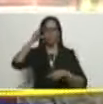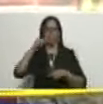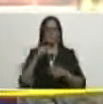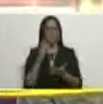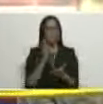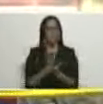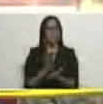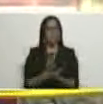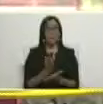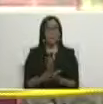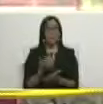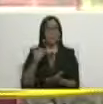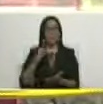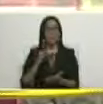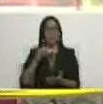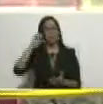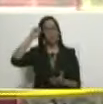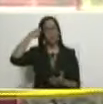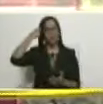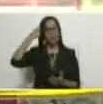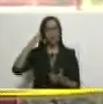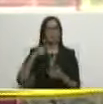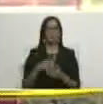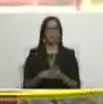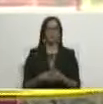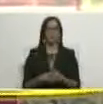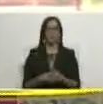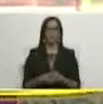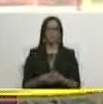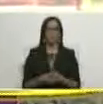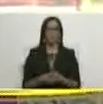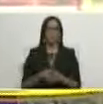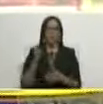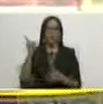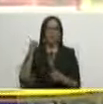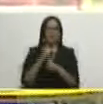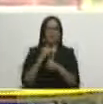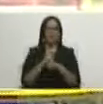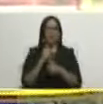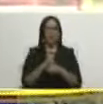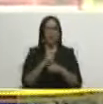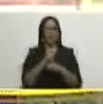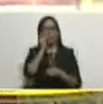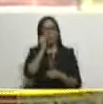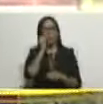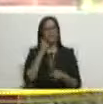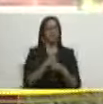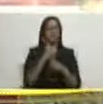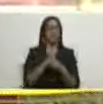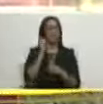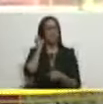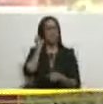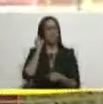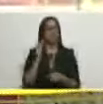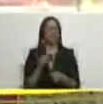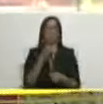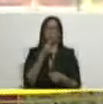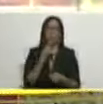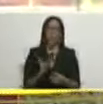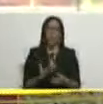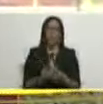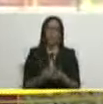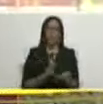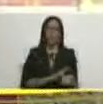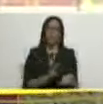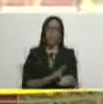Siempre hay que recordar a ese trabajador, a esa trabajadora. Bueno,